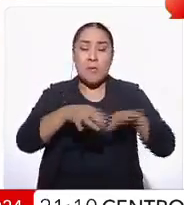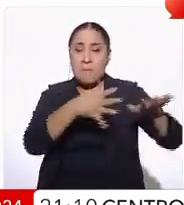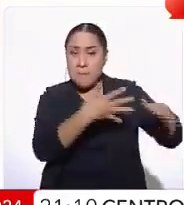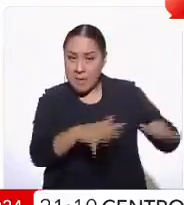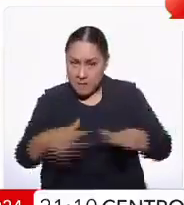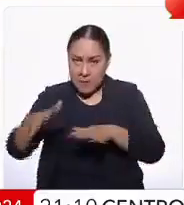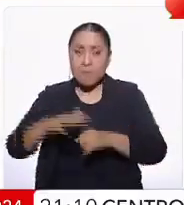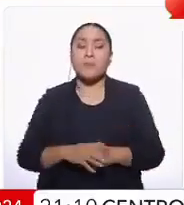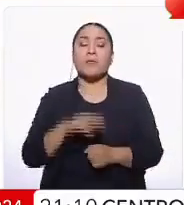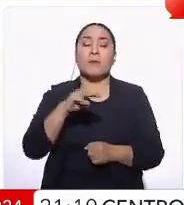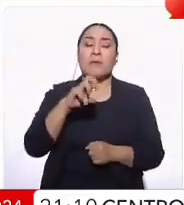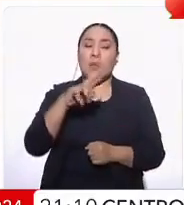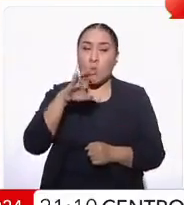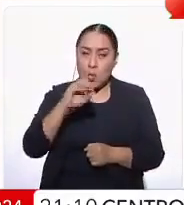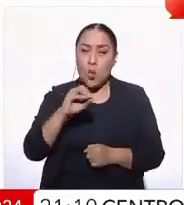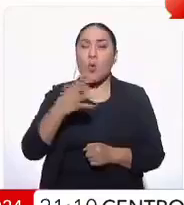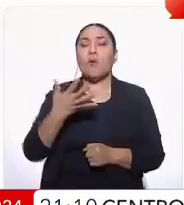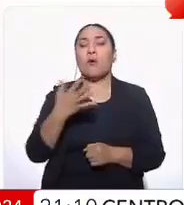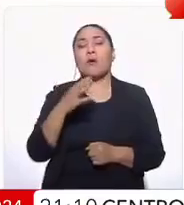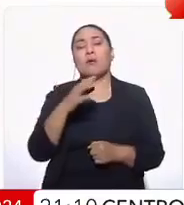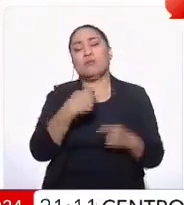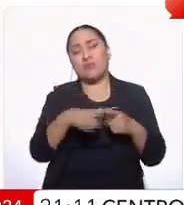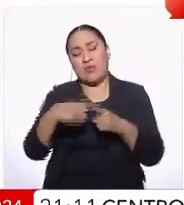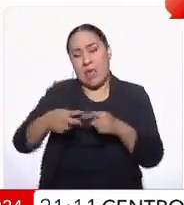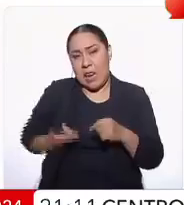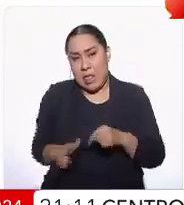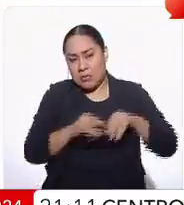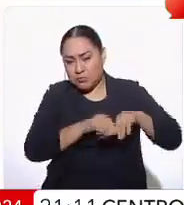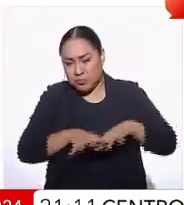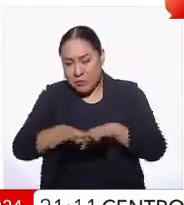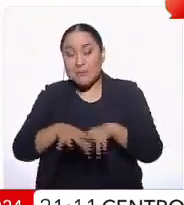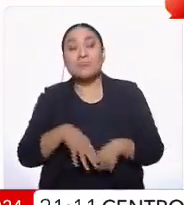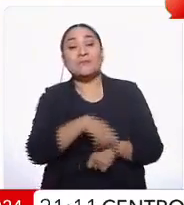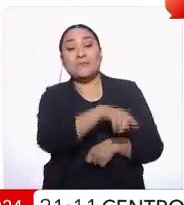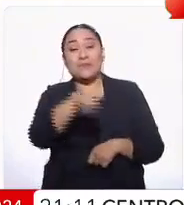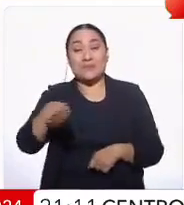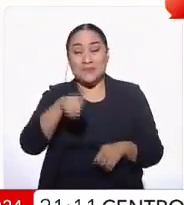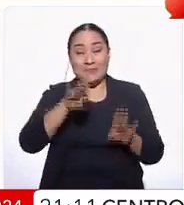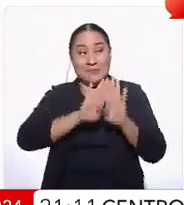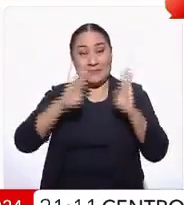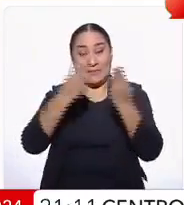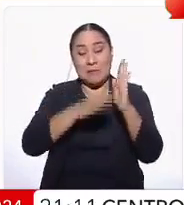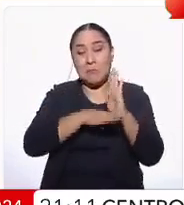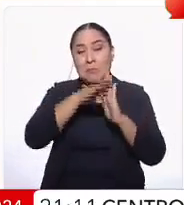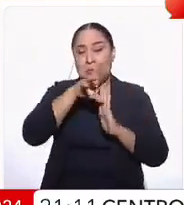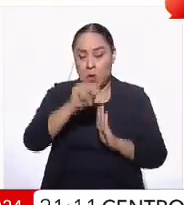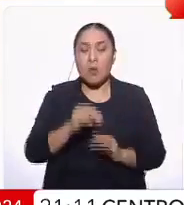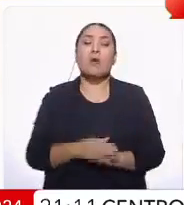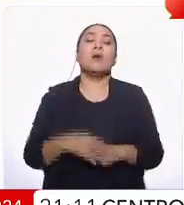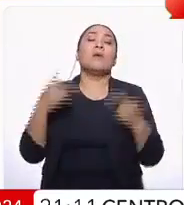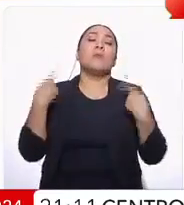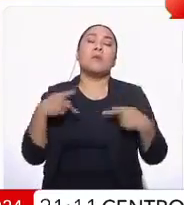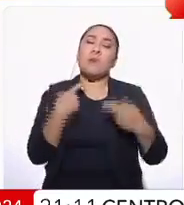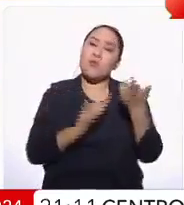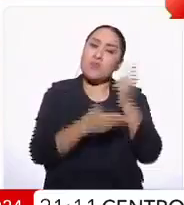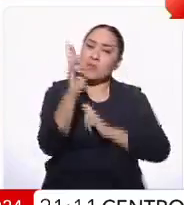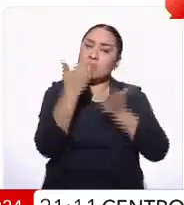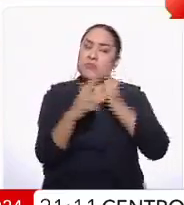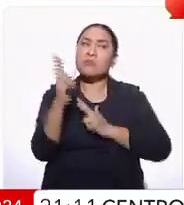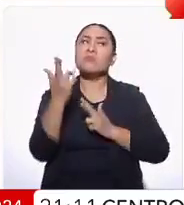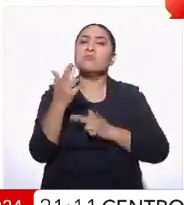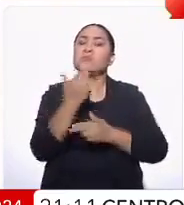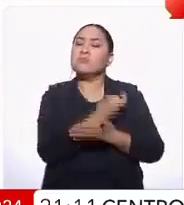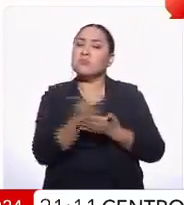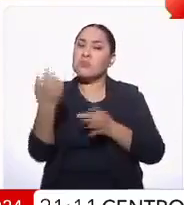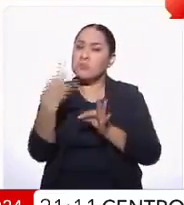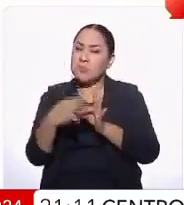mercurio, sodio y arsénico vertidos en ríos, violación a los derechos para construir una presa, huelgas por incumplimientos laborales